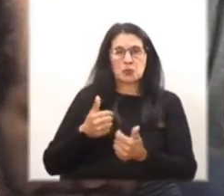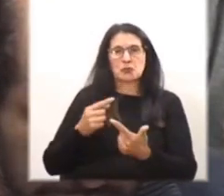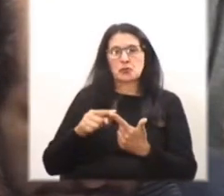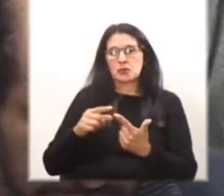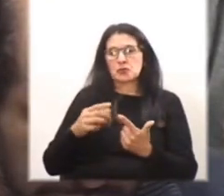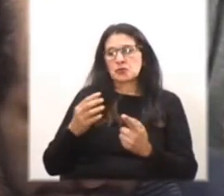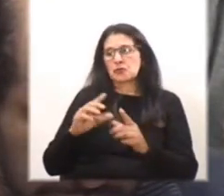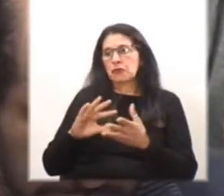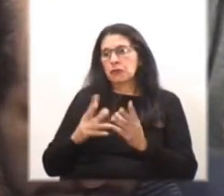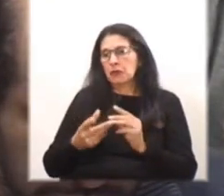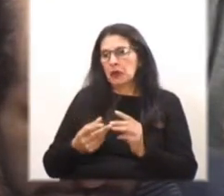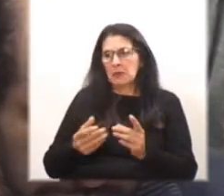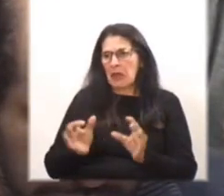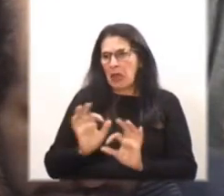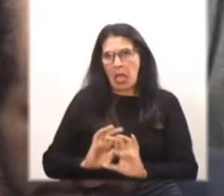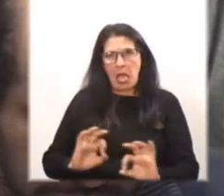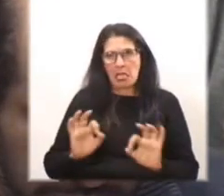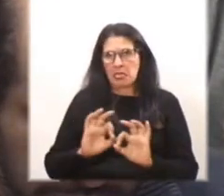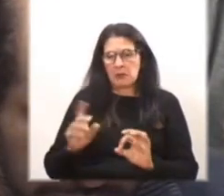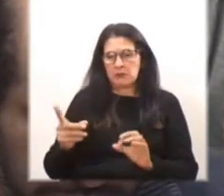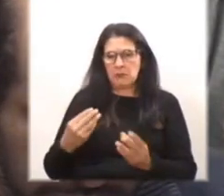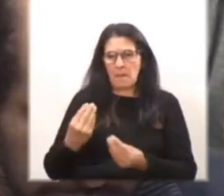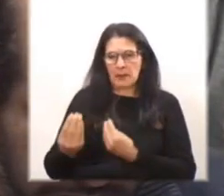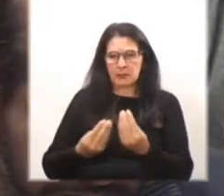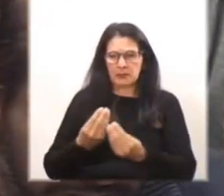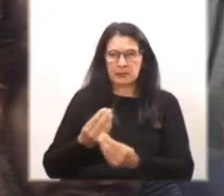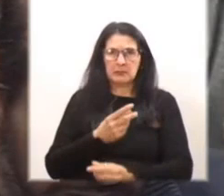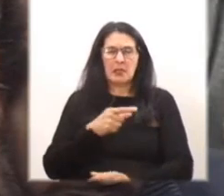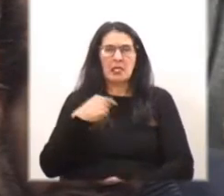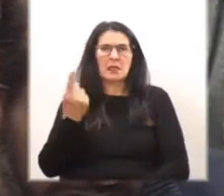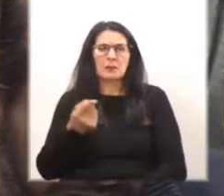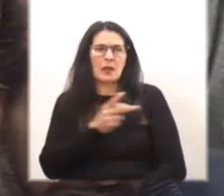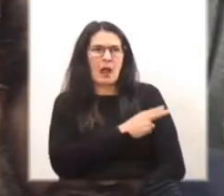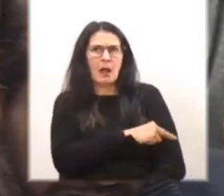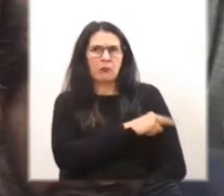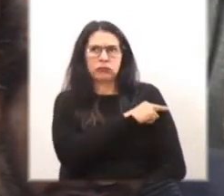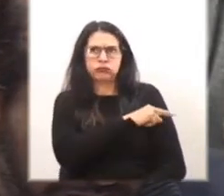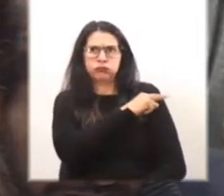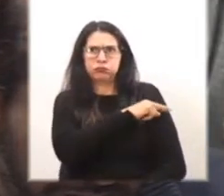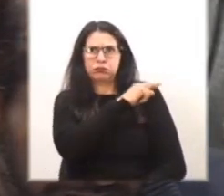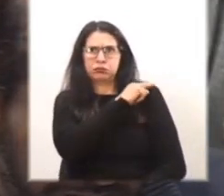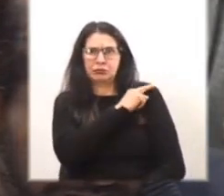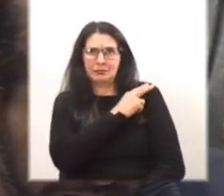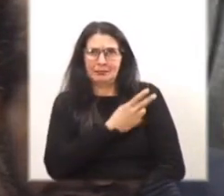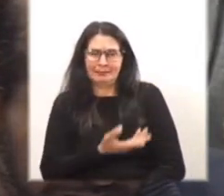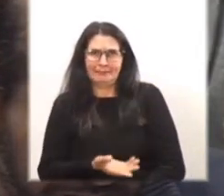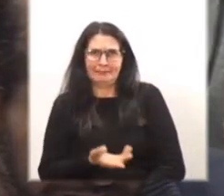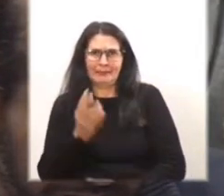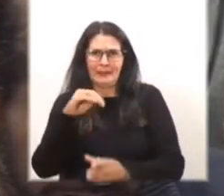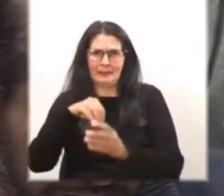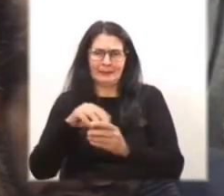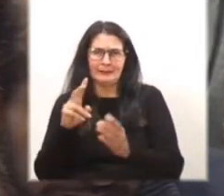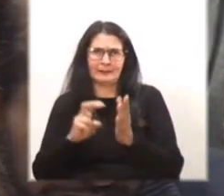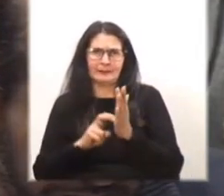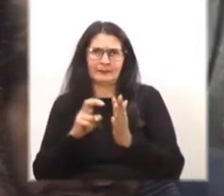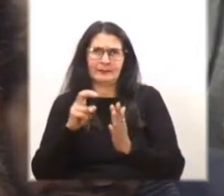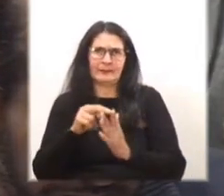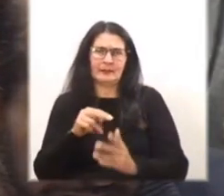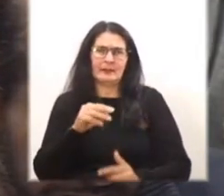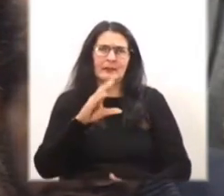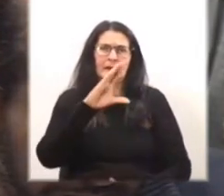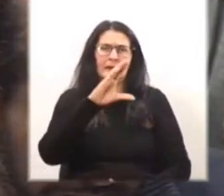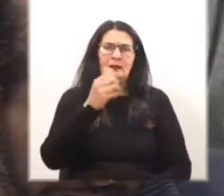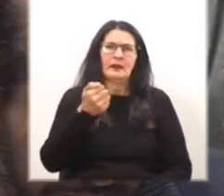fehaciente adquirir un ascenso en la función interna de Salto Grande. Y aquí tenemos a Mercedes